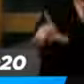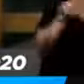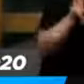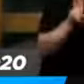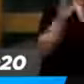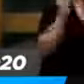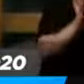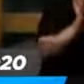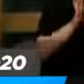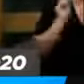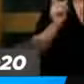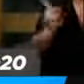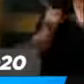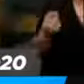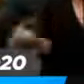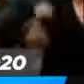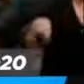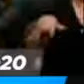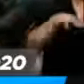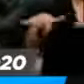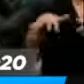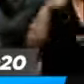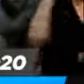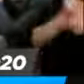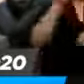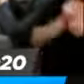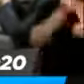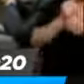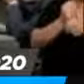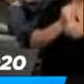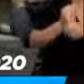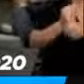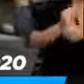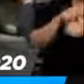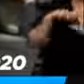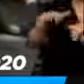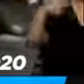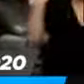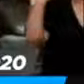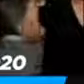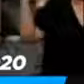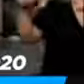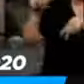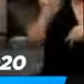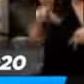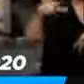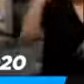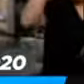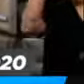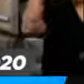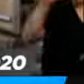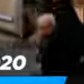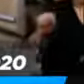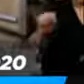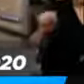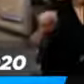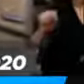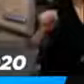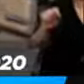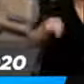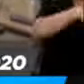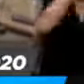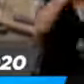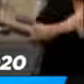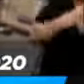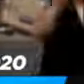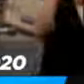sobre sostenimiento y reactivación productiva de la actividad turística nacional.